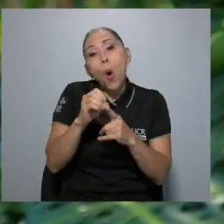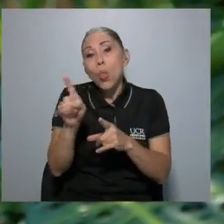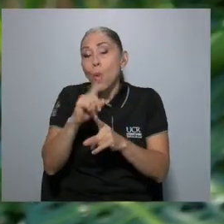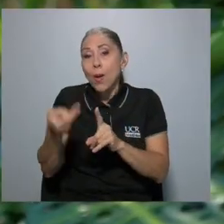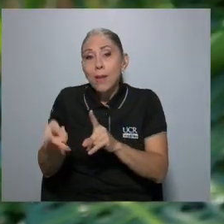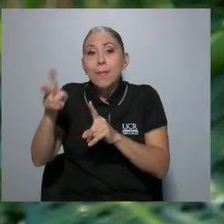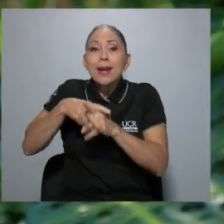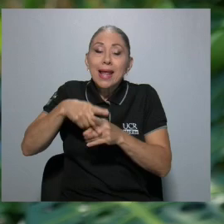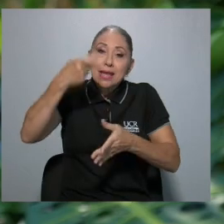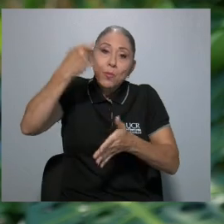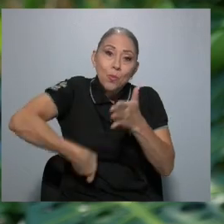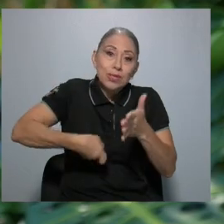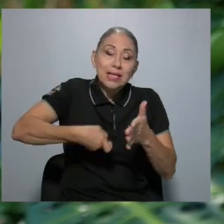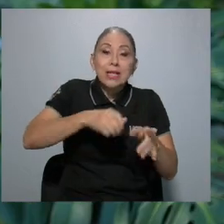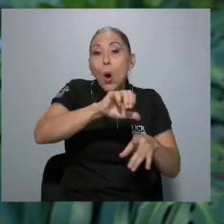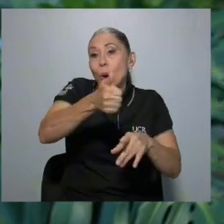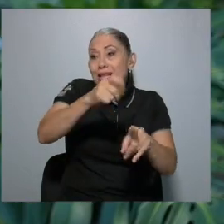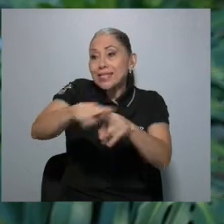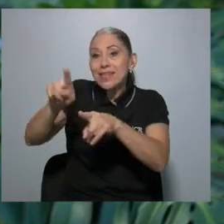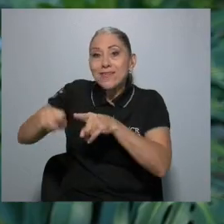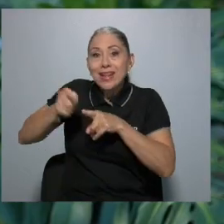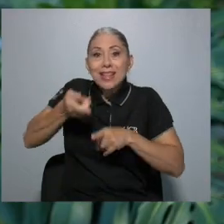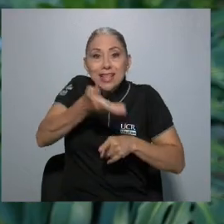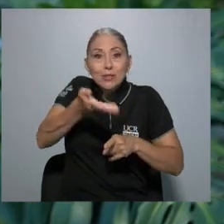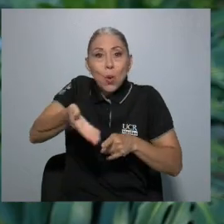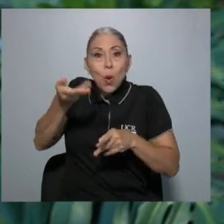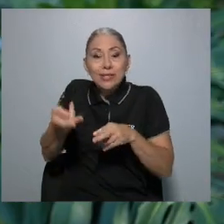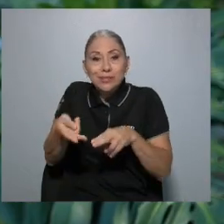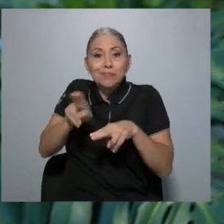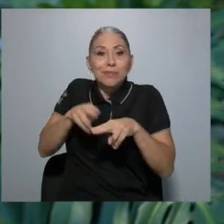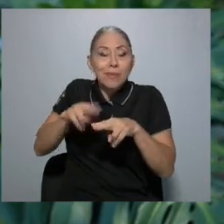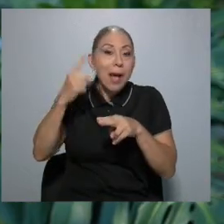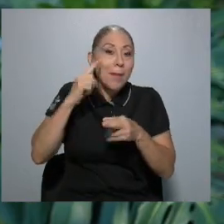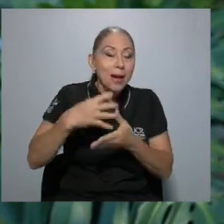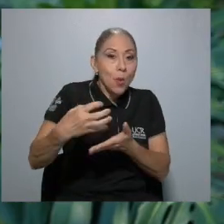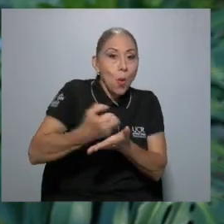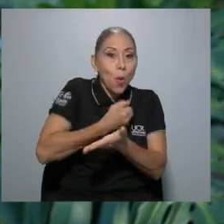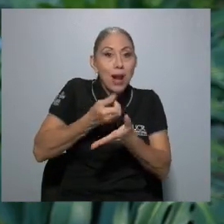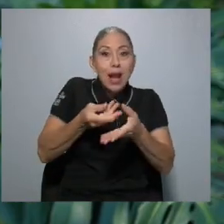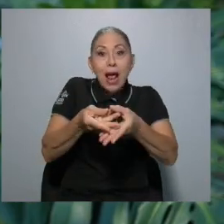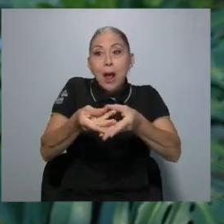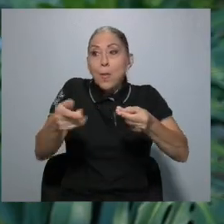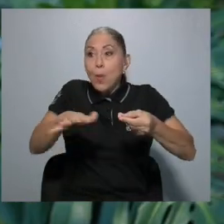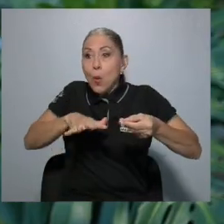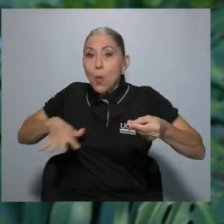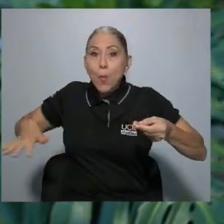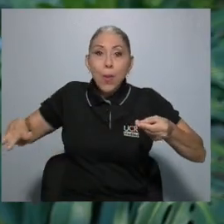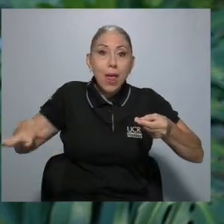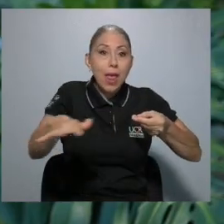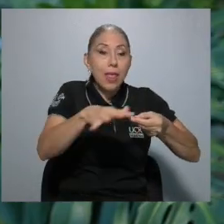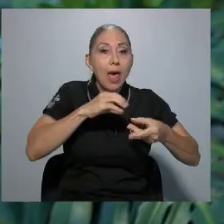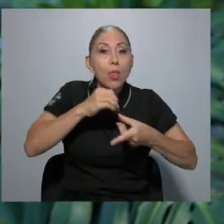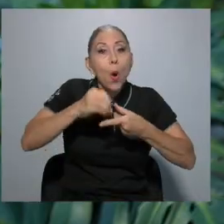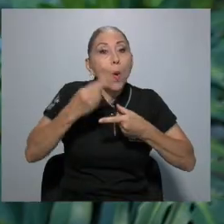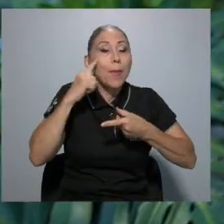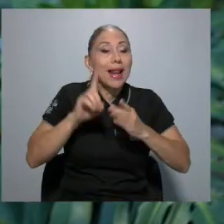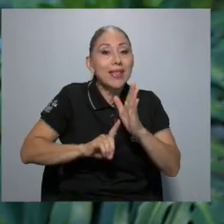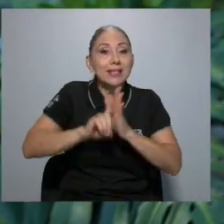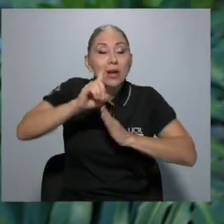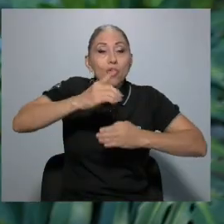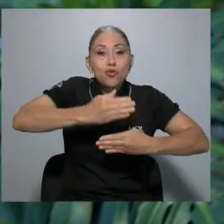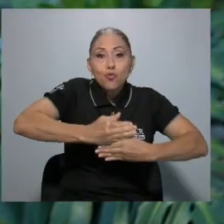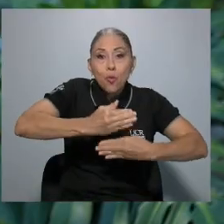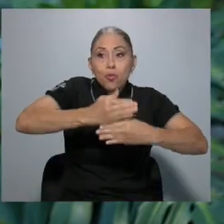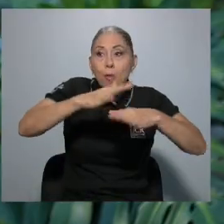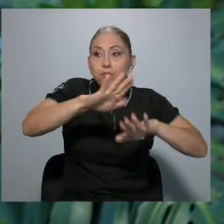y otras especies fiscales o cargas urbanísticas a la propiedad inmueble o al desarrollo inmobiliario.